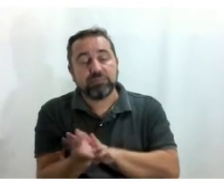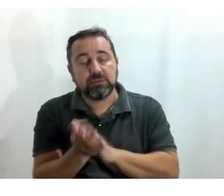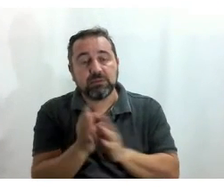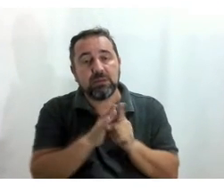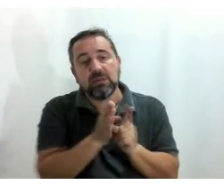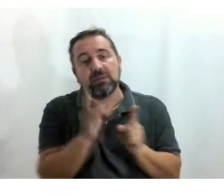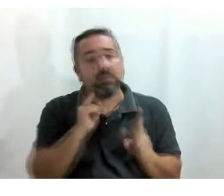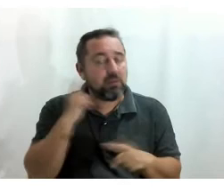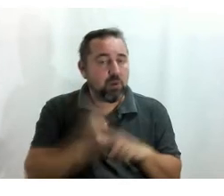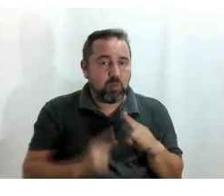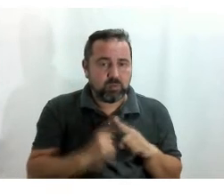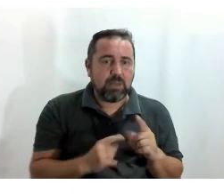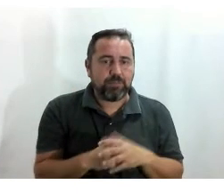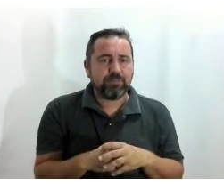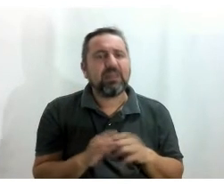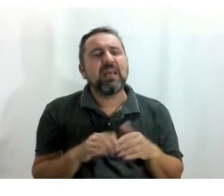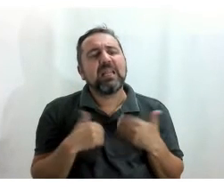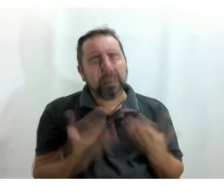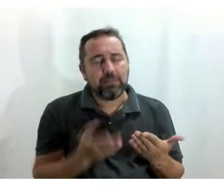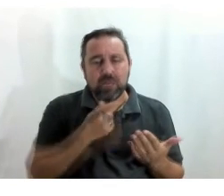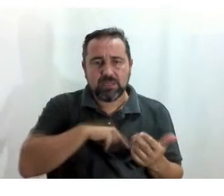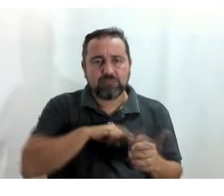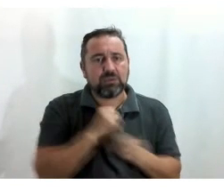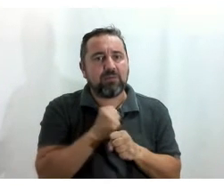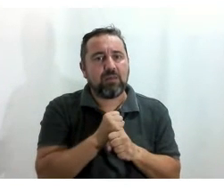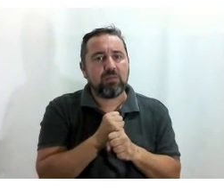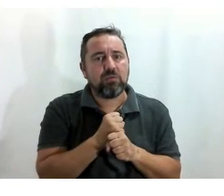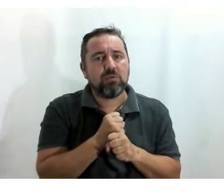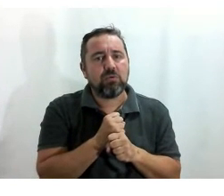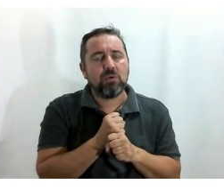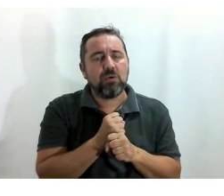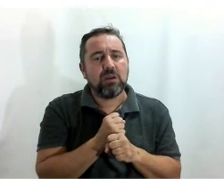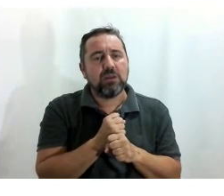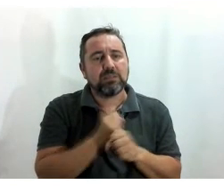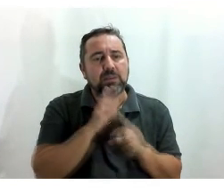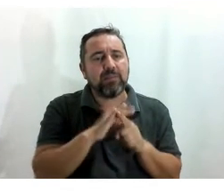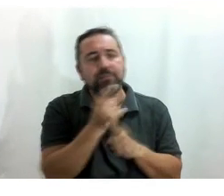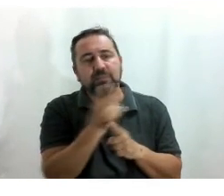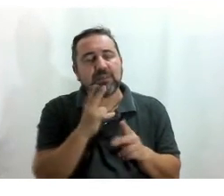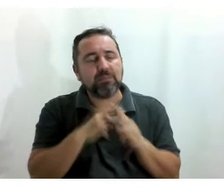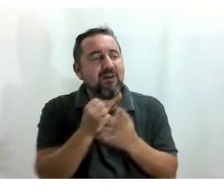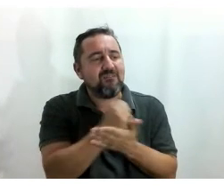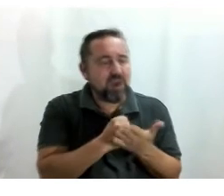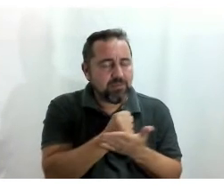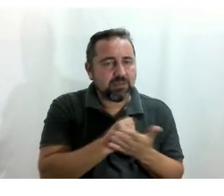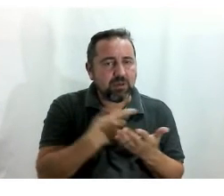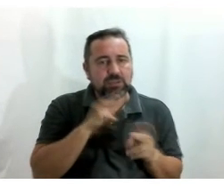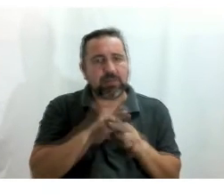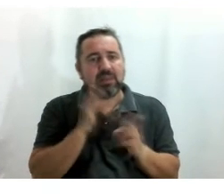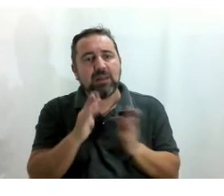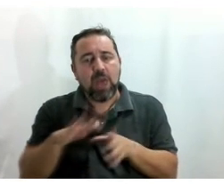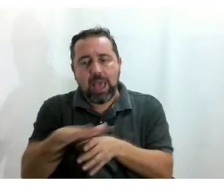colateral una hipoacusia. También se está trabajando, por otra manera, en coterapia, es decir, en fármacos. De hecho, nosotros trabajamos en un área